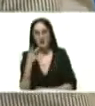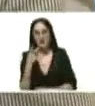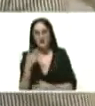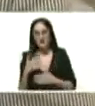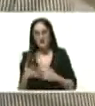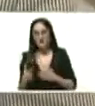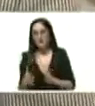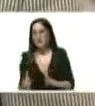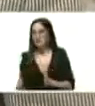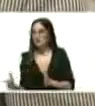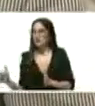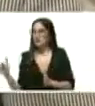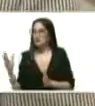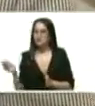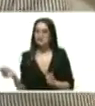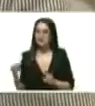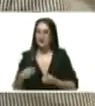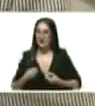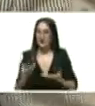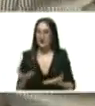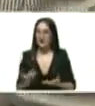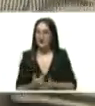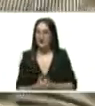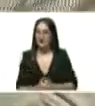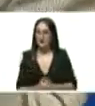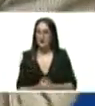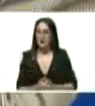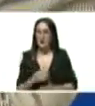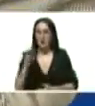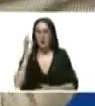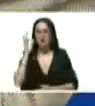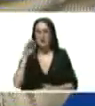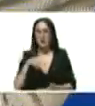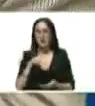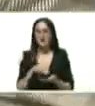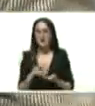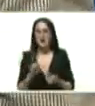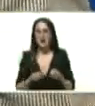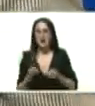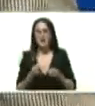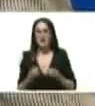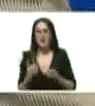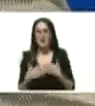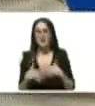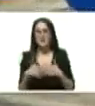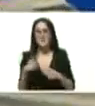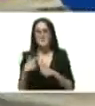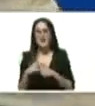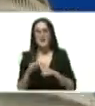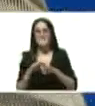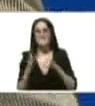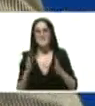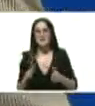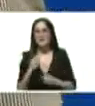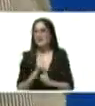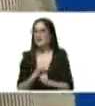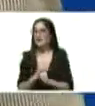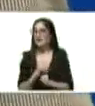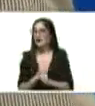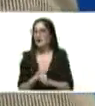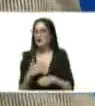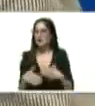se han venido implementando a través del Consejo Nacional de Economía Productiva y la mesa de trabajo que hemos venido